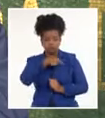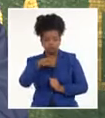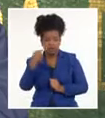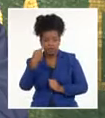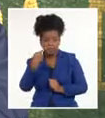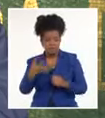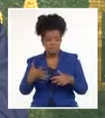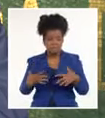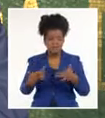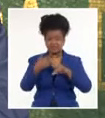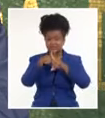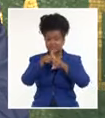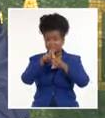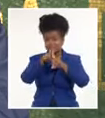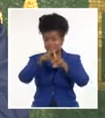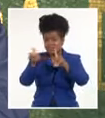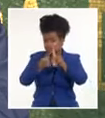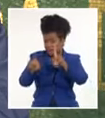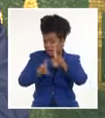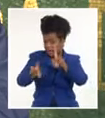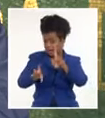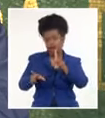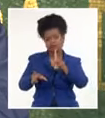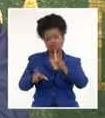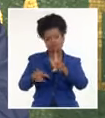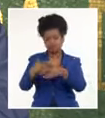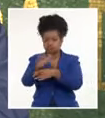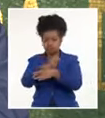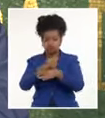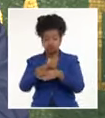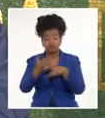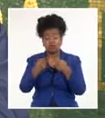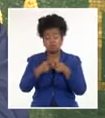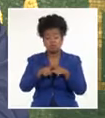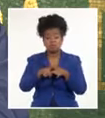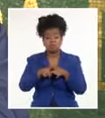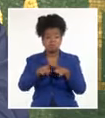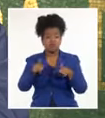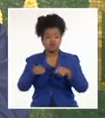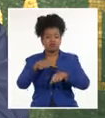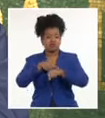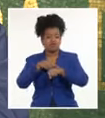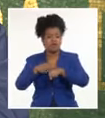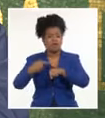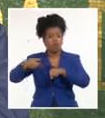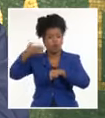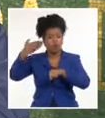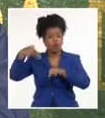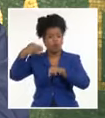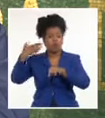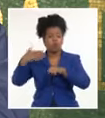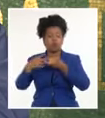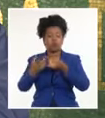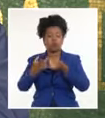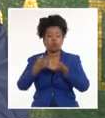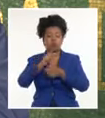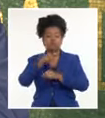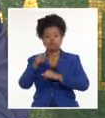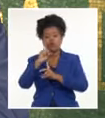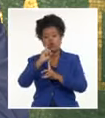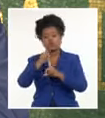de muchas cosas, pero desde hace mucho tiempo, desde quienes pretenden controlar los destinos del